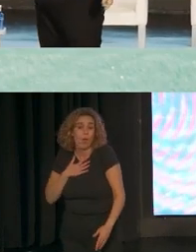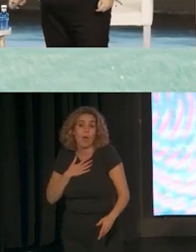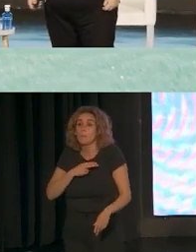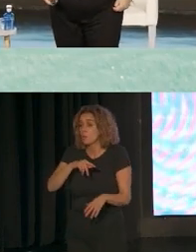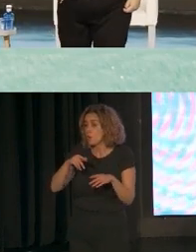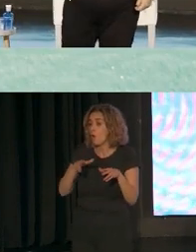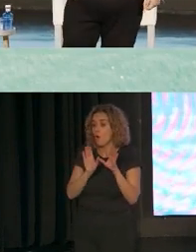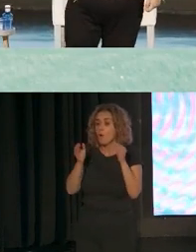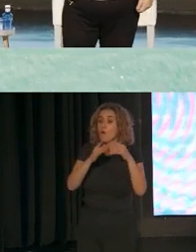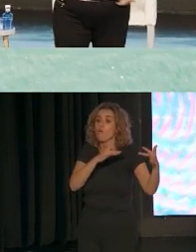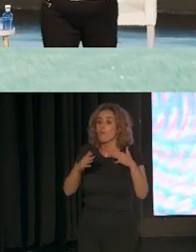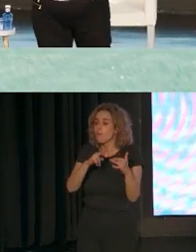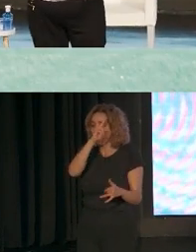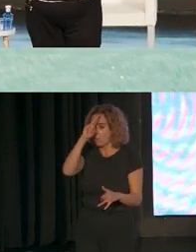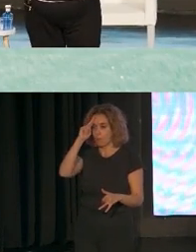Real